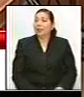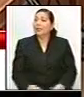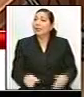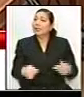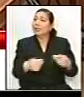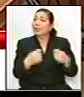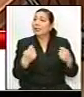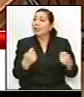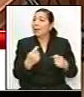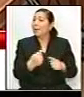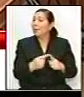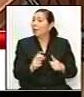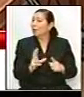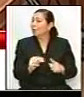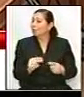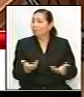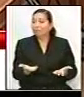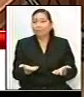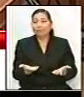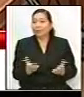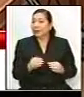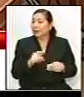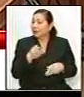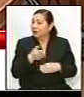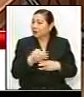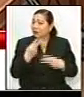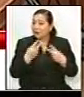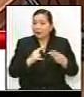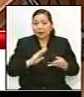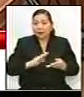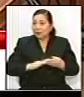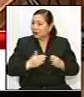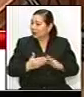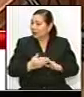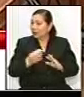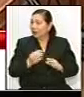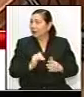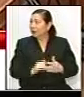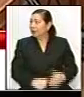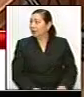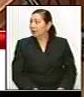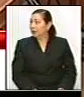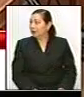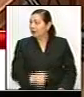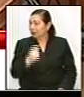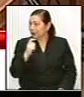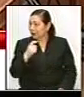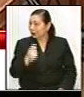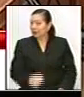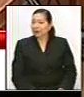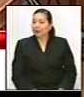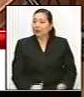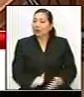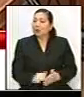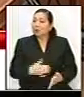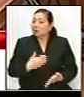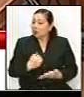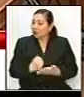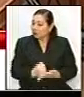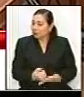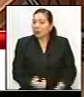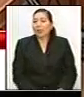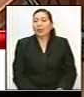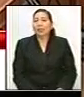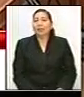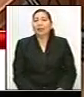celebrar. Pero no van a visitar a la comunidad para ver el tema en sí, la necesidad, en qué se le puede ayudar, o